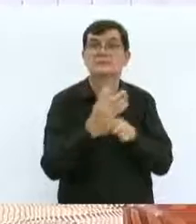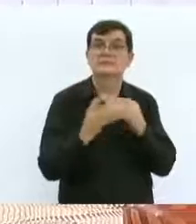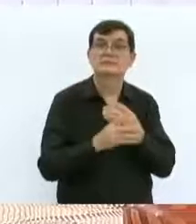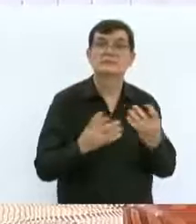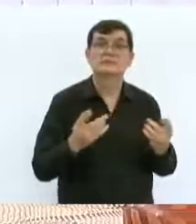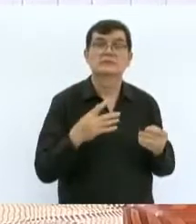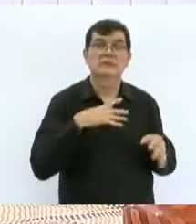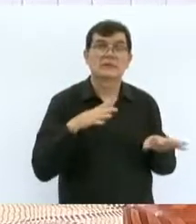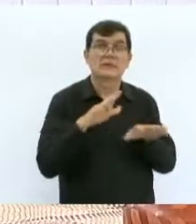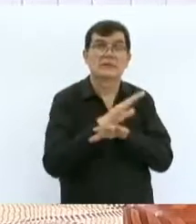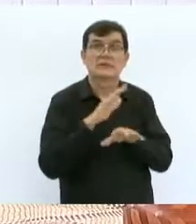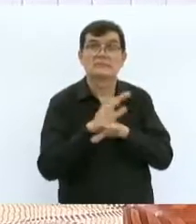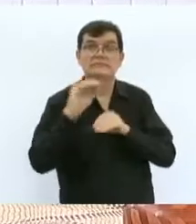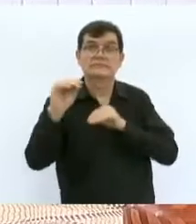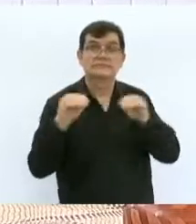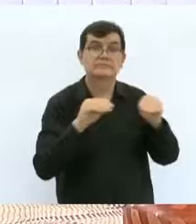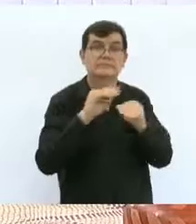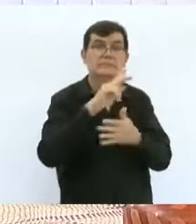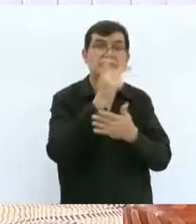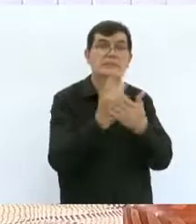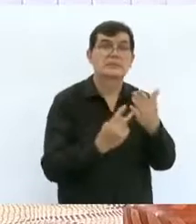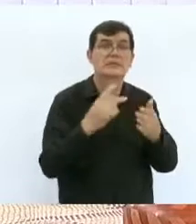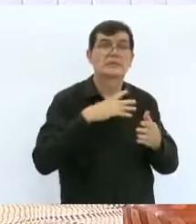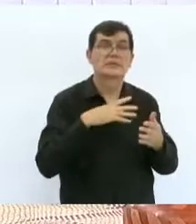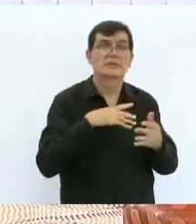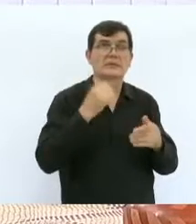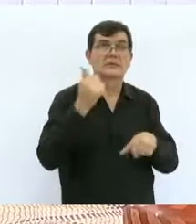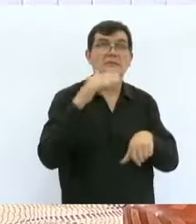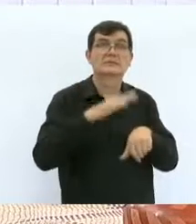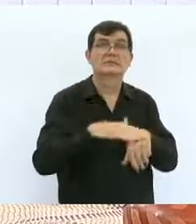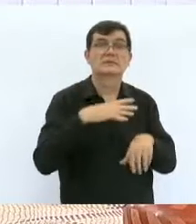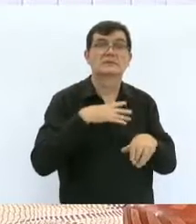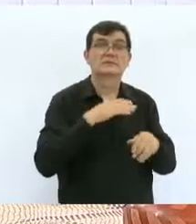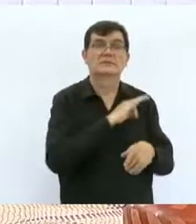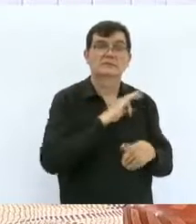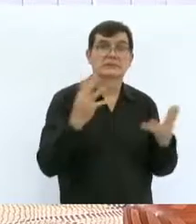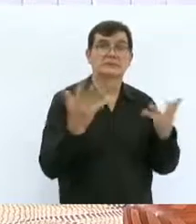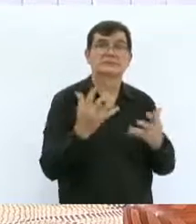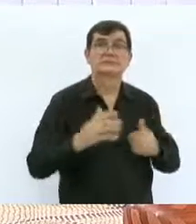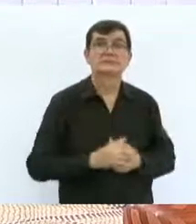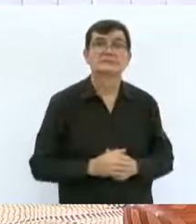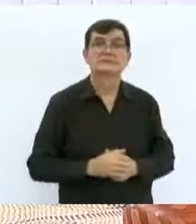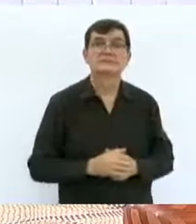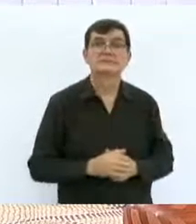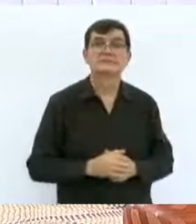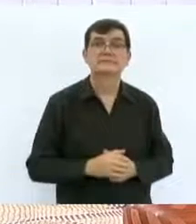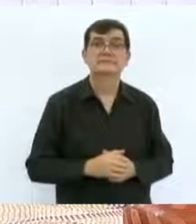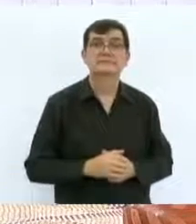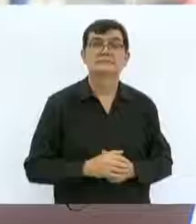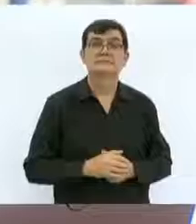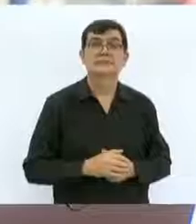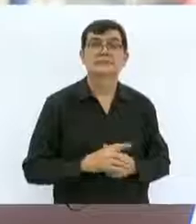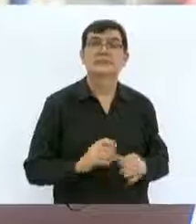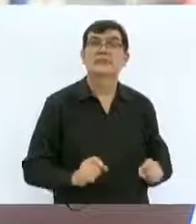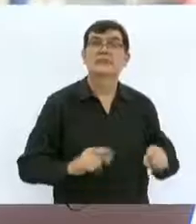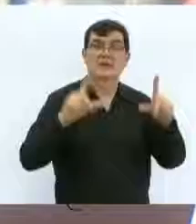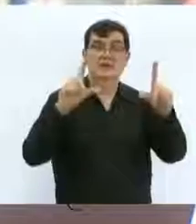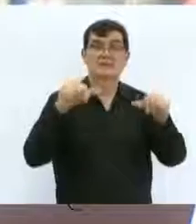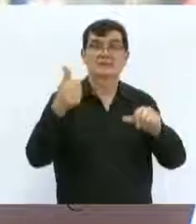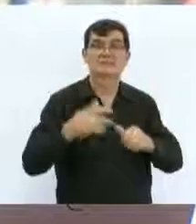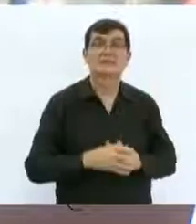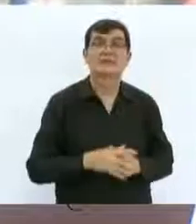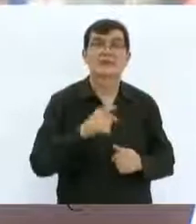cambios que vamos a hacer al programa de administración lo vamos a poder lograr en la siguiente